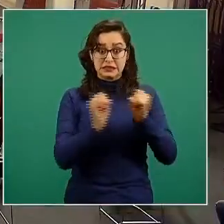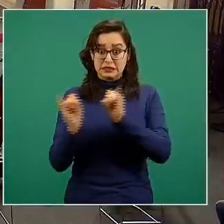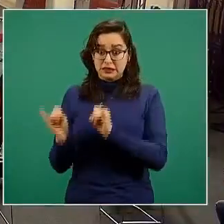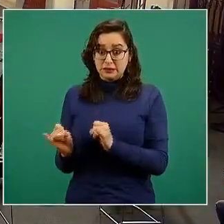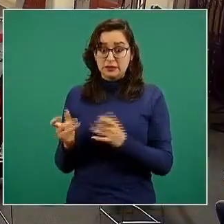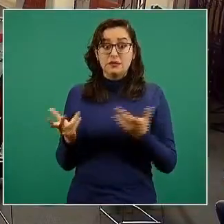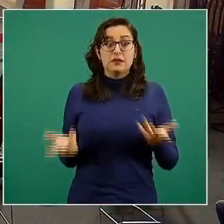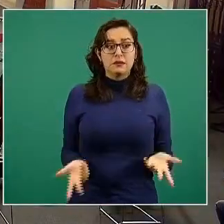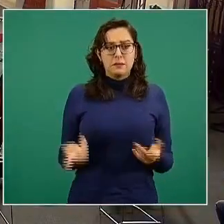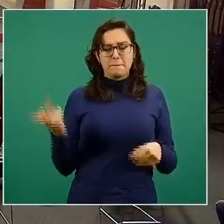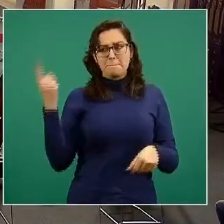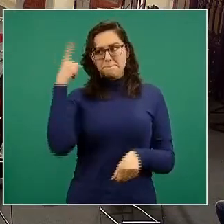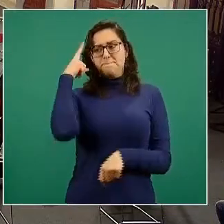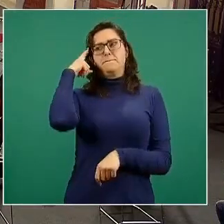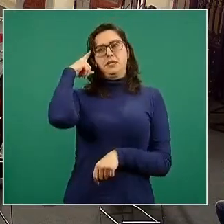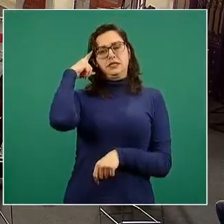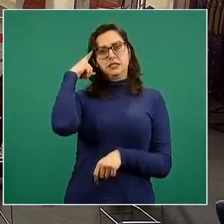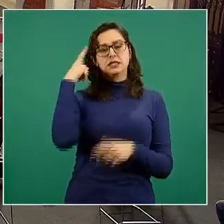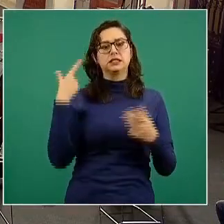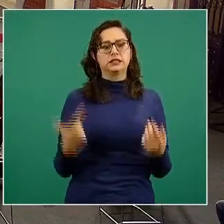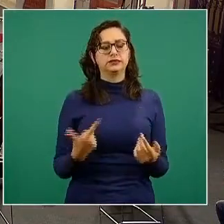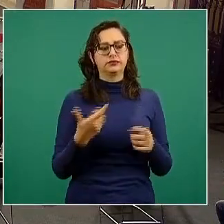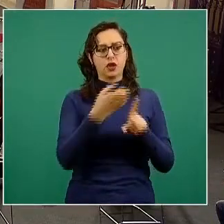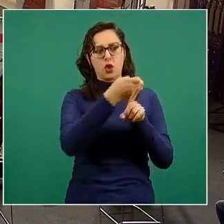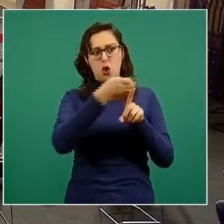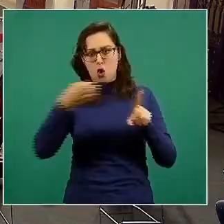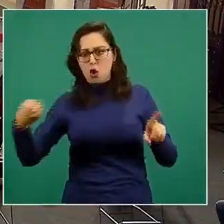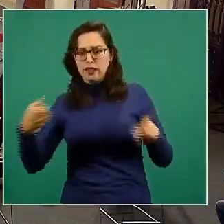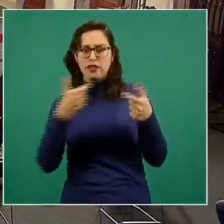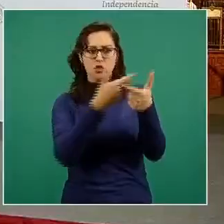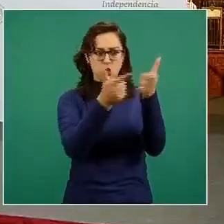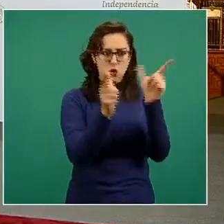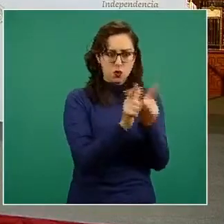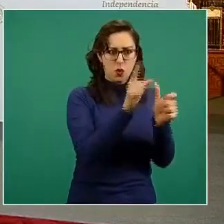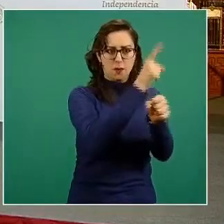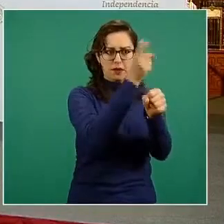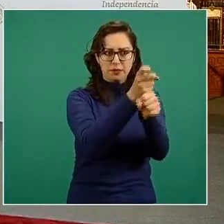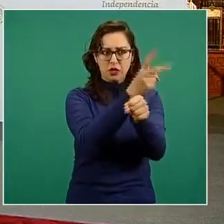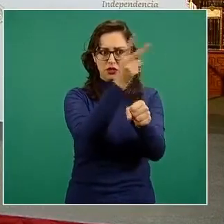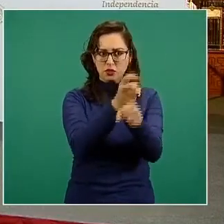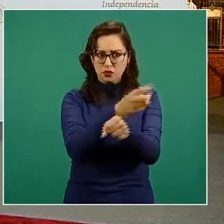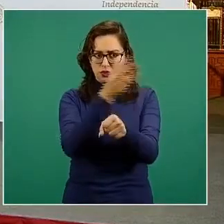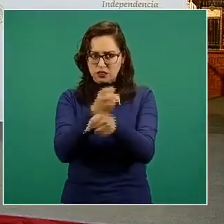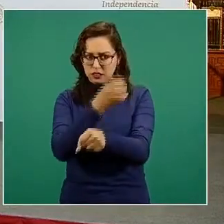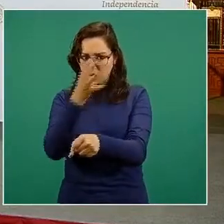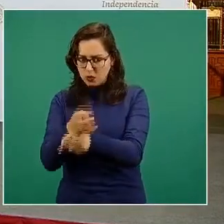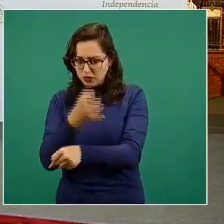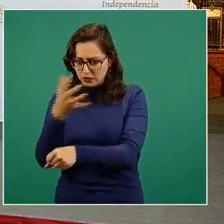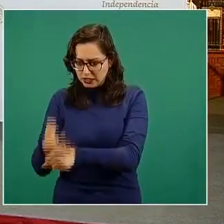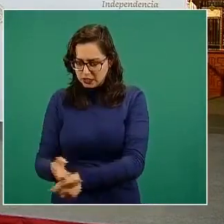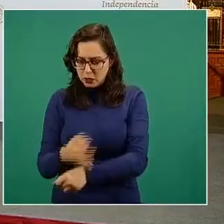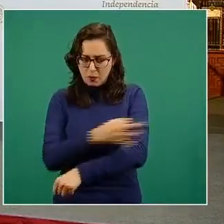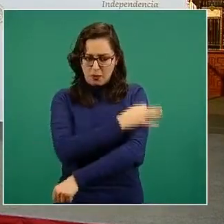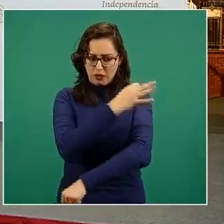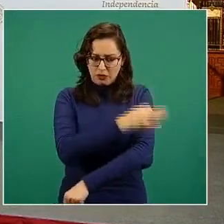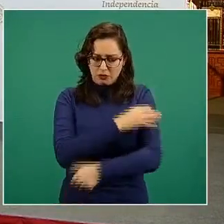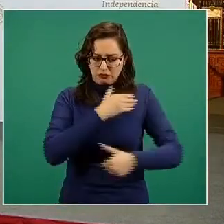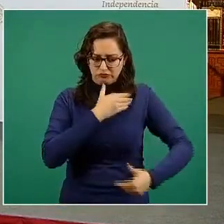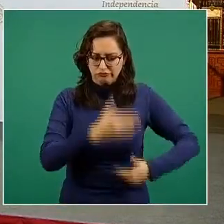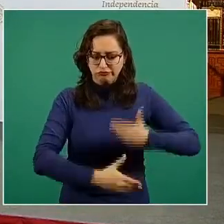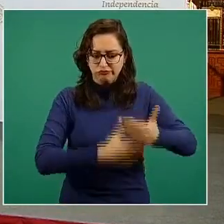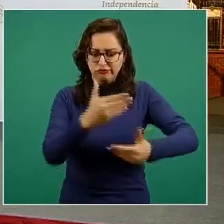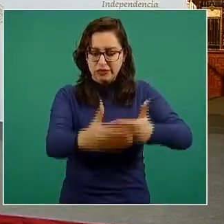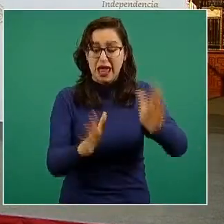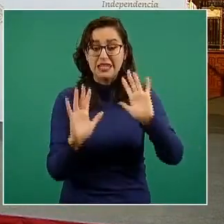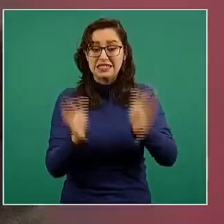las prioridades de vacunación, el orden en que se va vacunando, ha sido analizado con todo cuidado y con toda base